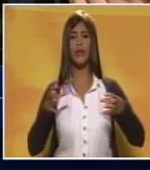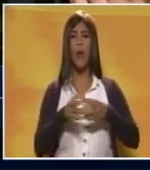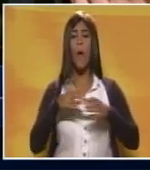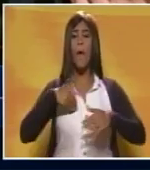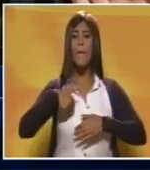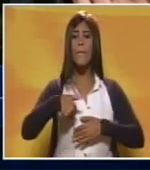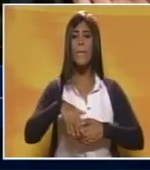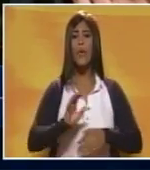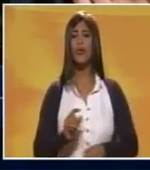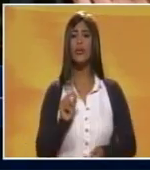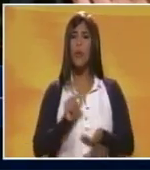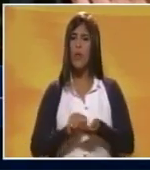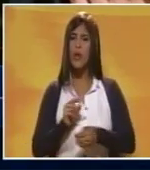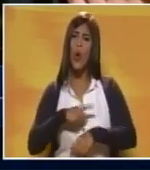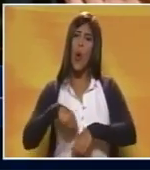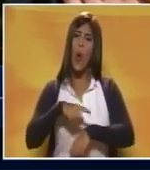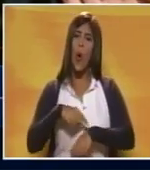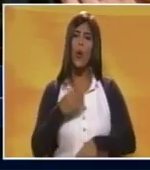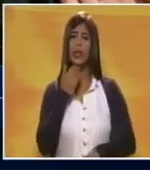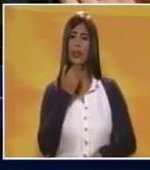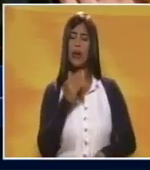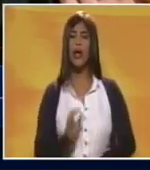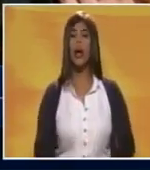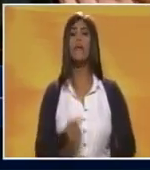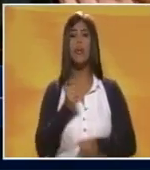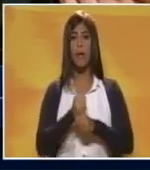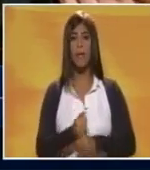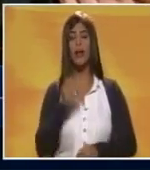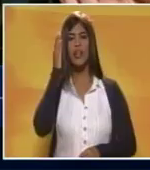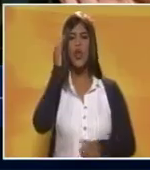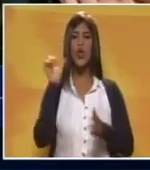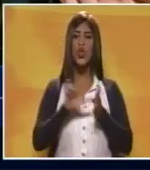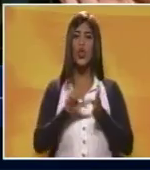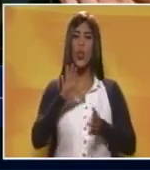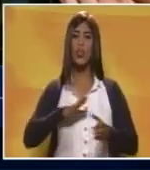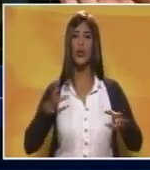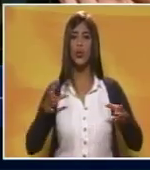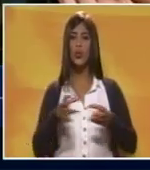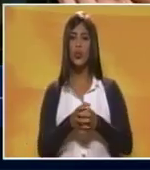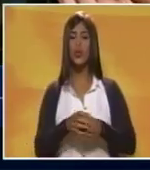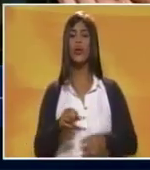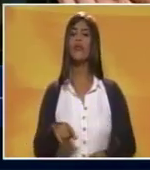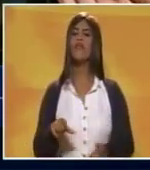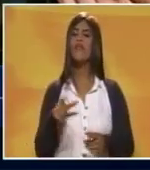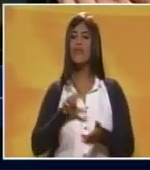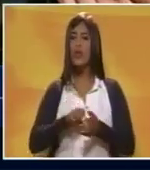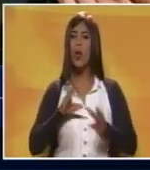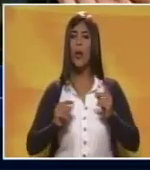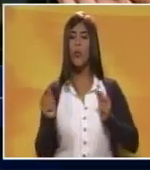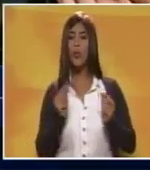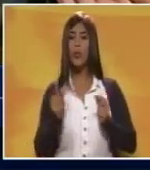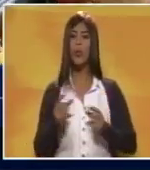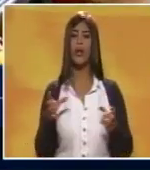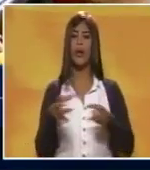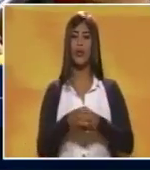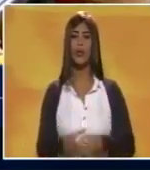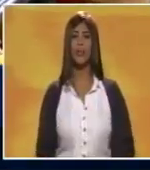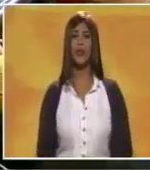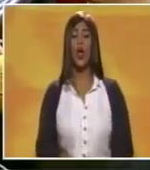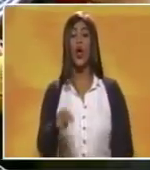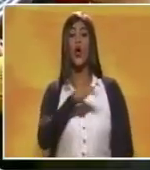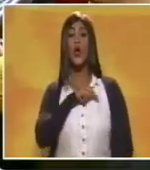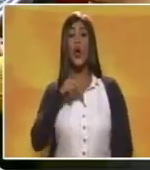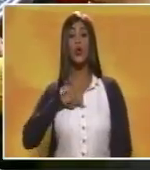los próximos minutos o en la próxima media hora se sabrá exactamente el lugar donde vamos a sesionar. Nosotros